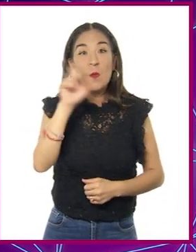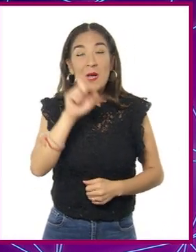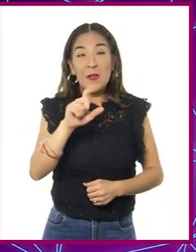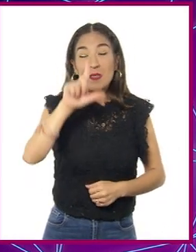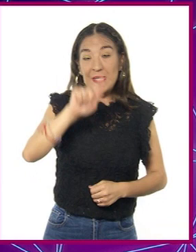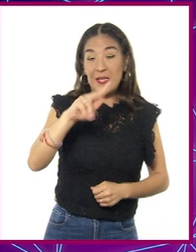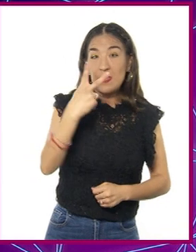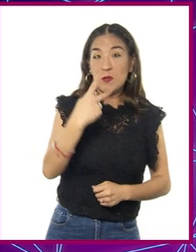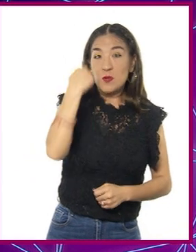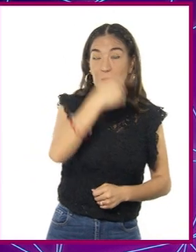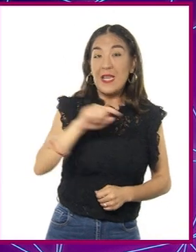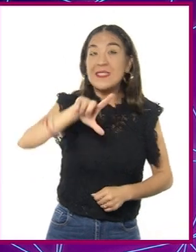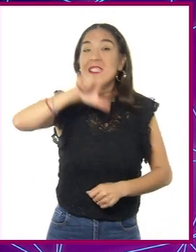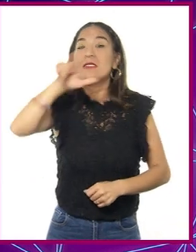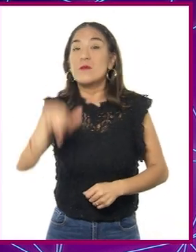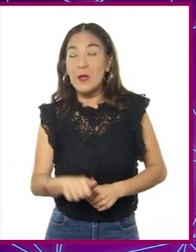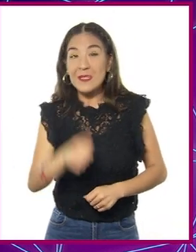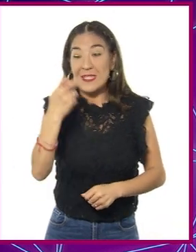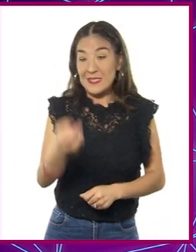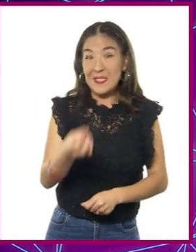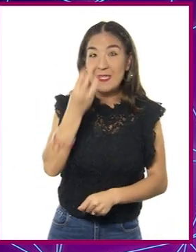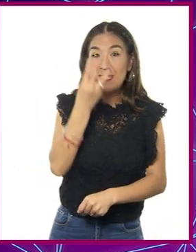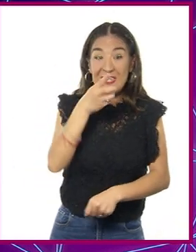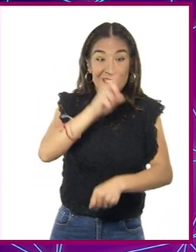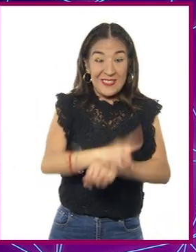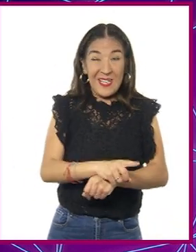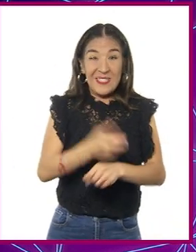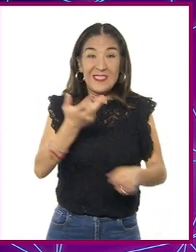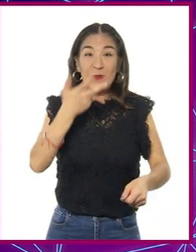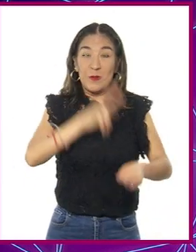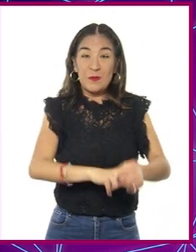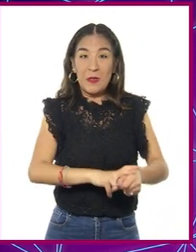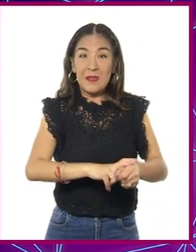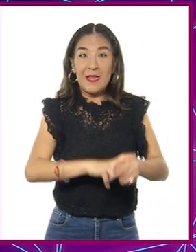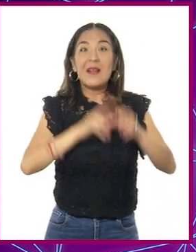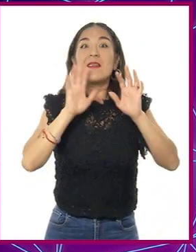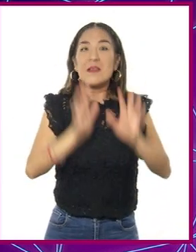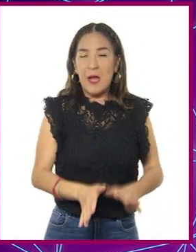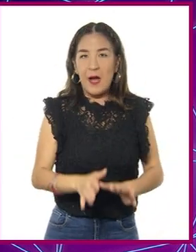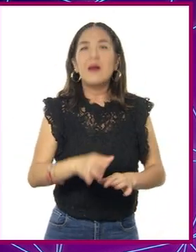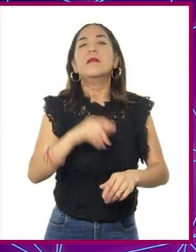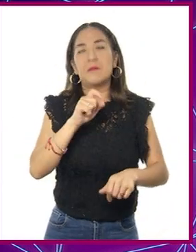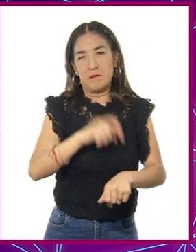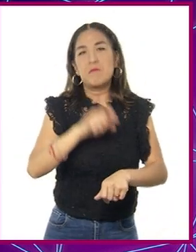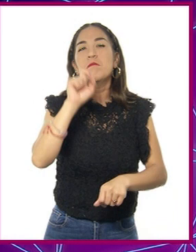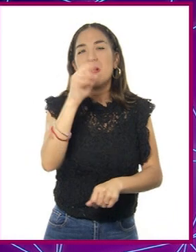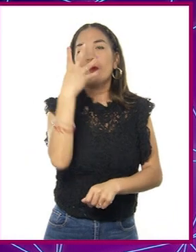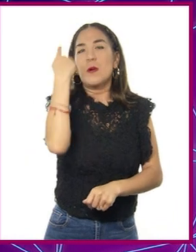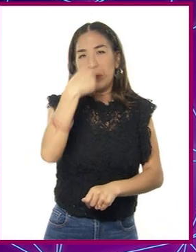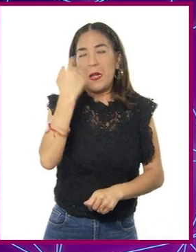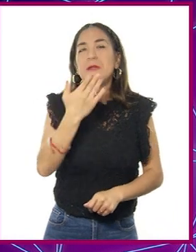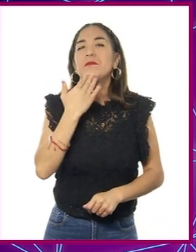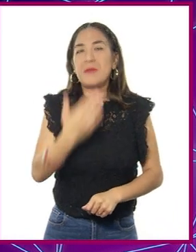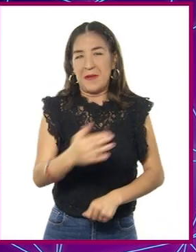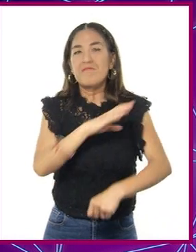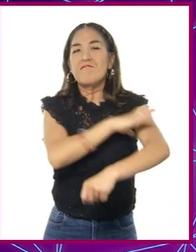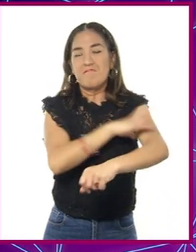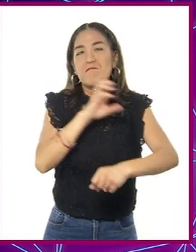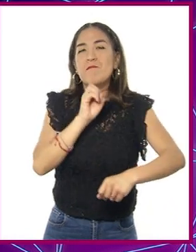72 horas, es decir, a los 3 días de estar internado, se mantuvo constante durante 24 horas. Muy bien,